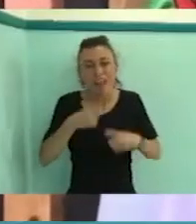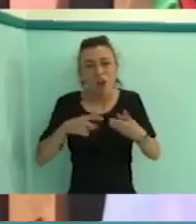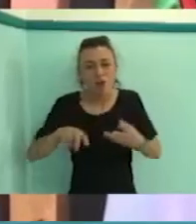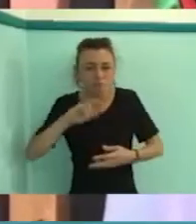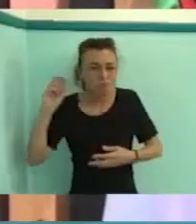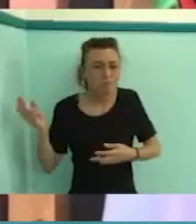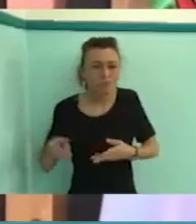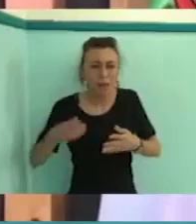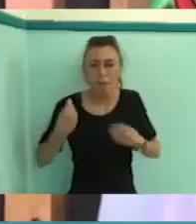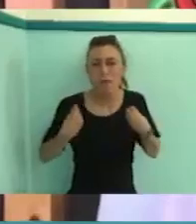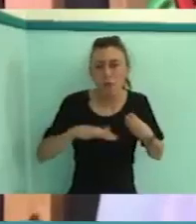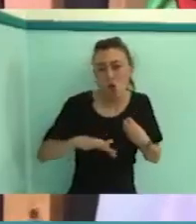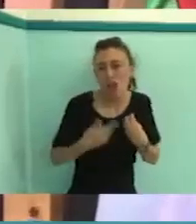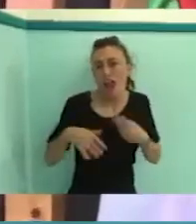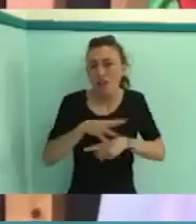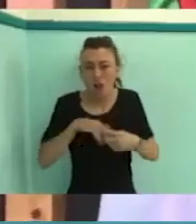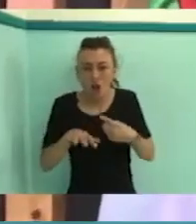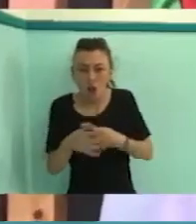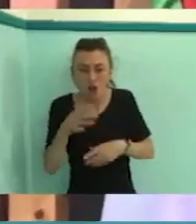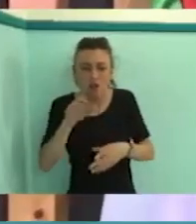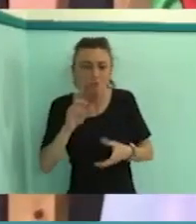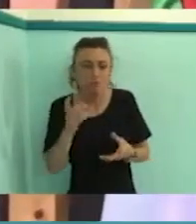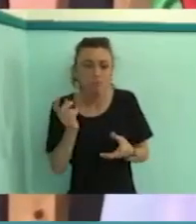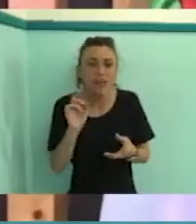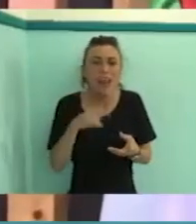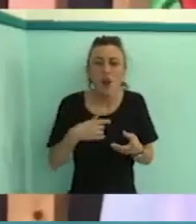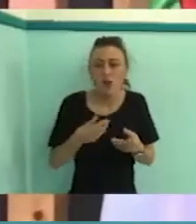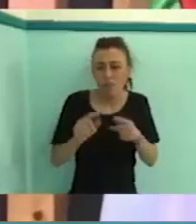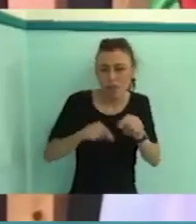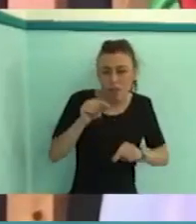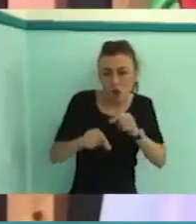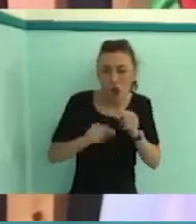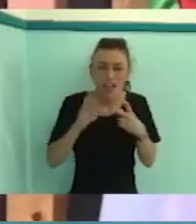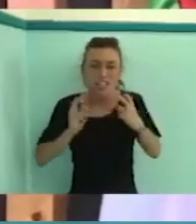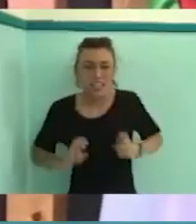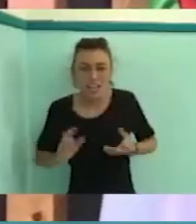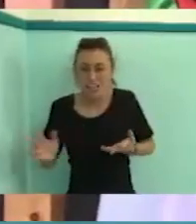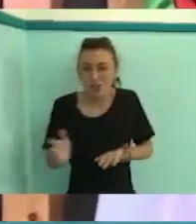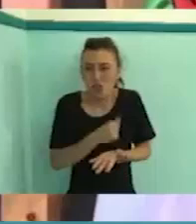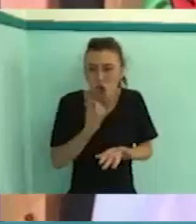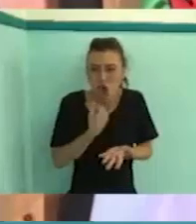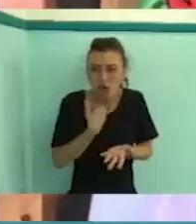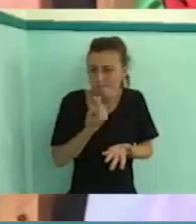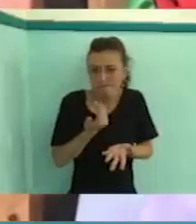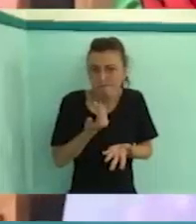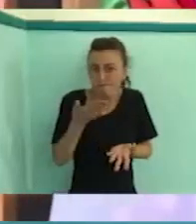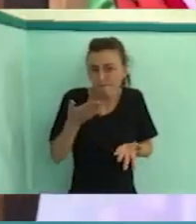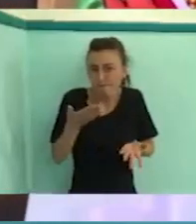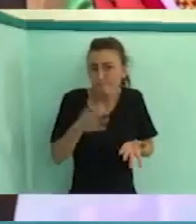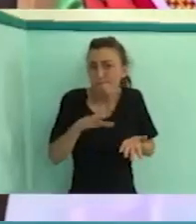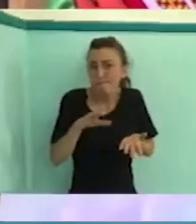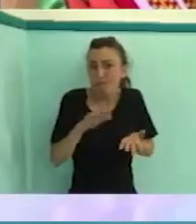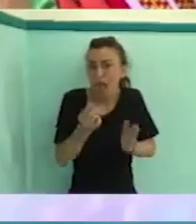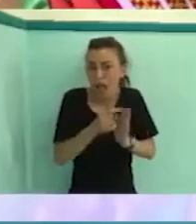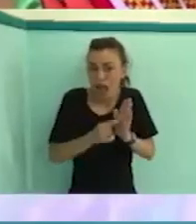entorno en el que te mueves de la contaminación del estrés todo esto que hay que tener en cuenta si es que realmente nos tenemos que meter en eso Por ejemplo si hay